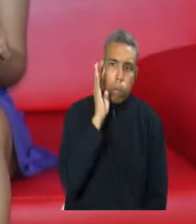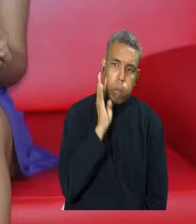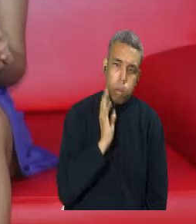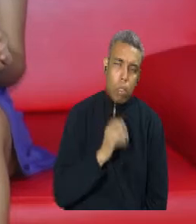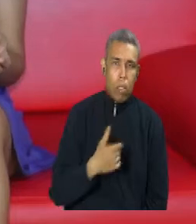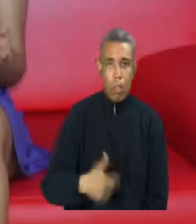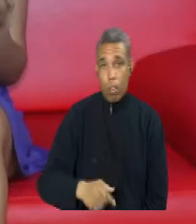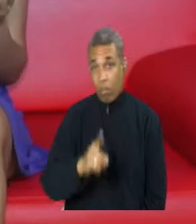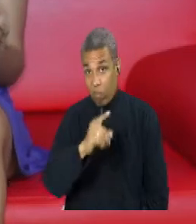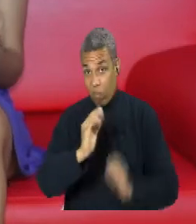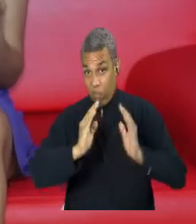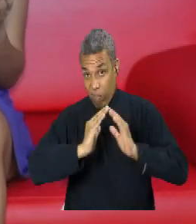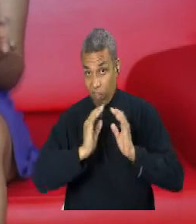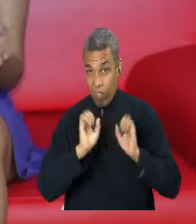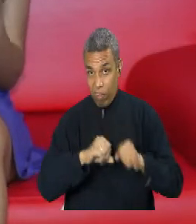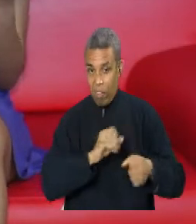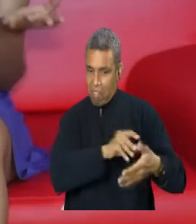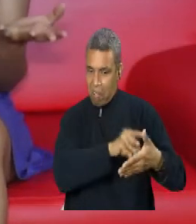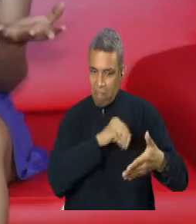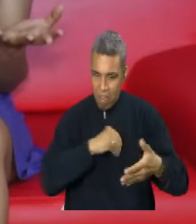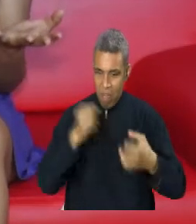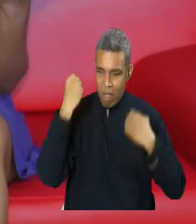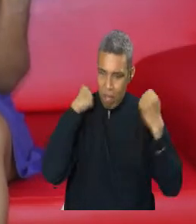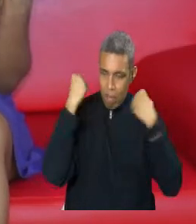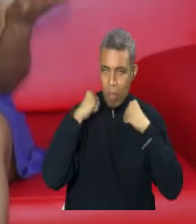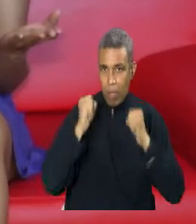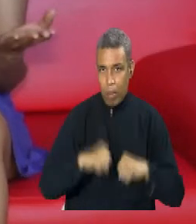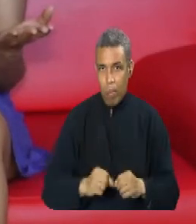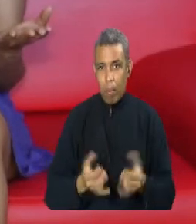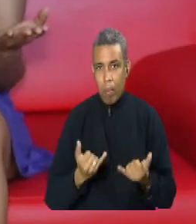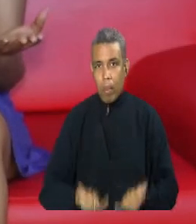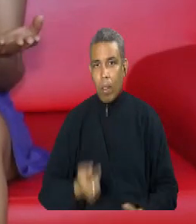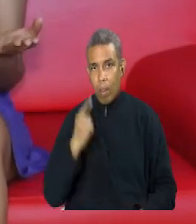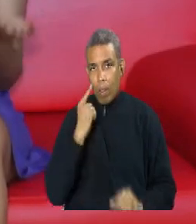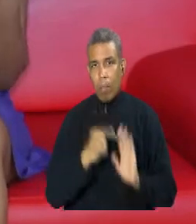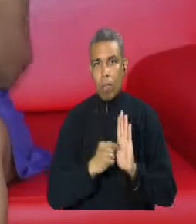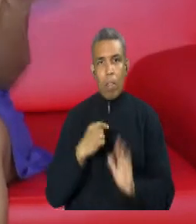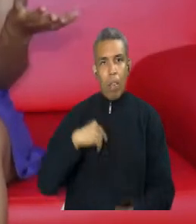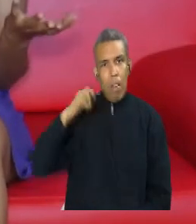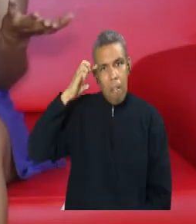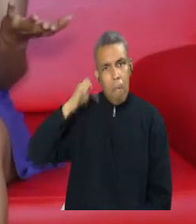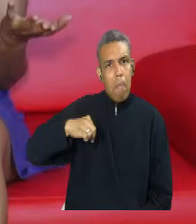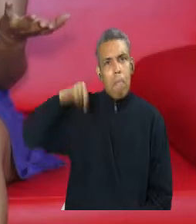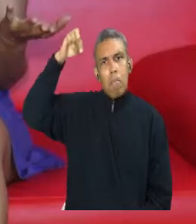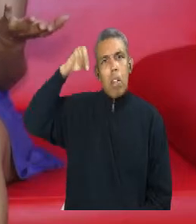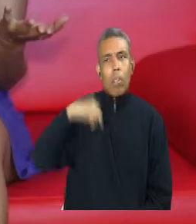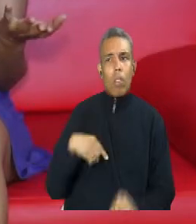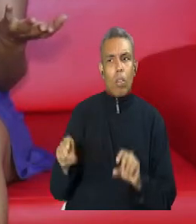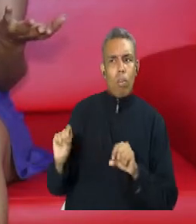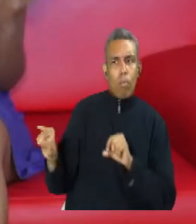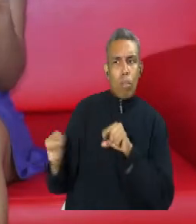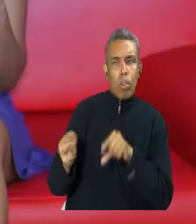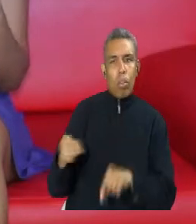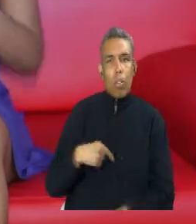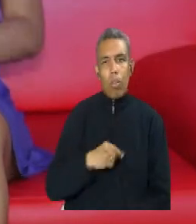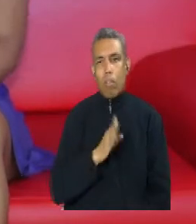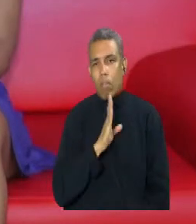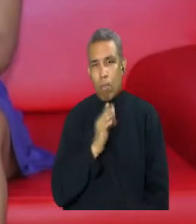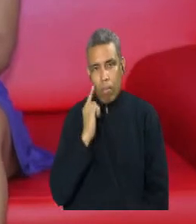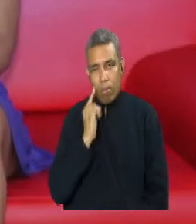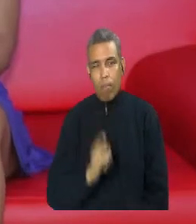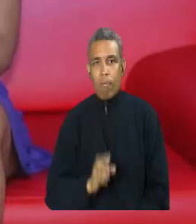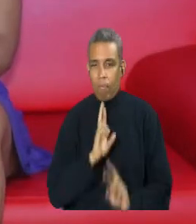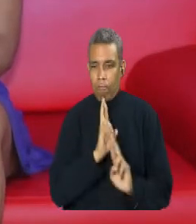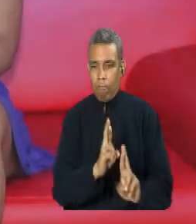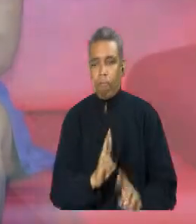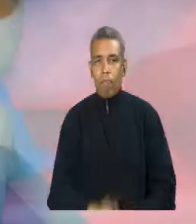acondicionamiento físico 1A. Llega la hora de nuestros expertos. Vamos a ver que les preguntaron nuestros televidentes y qué respuesta tienen